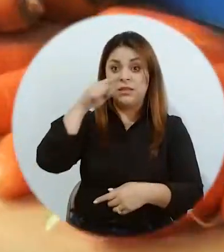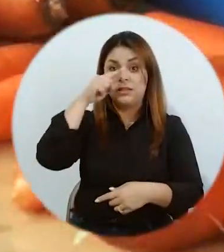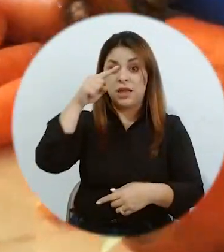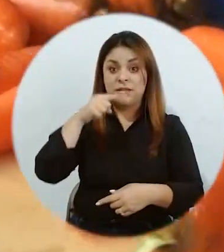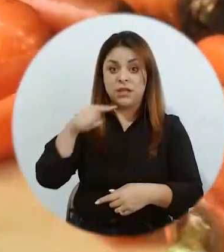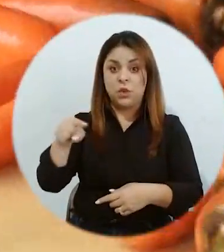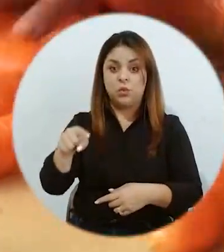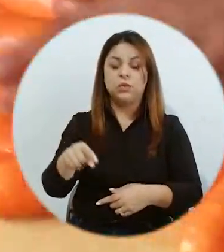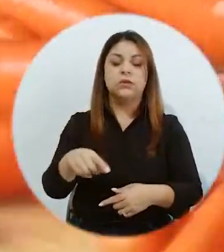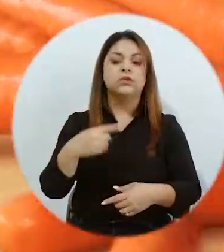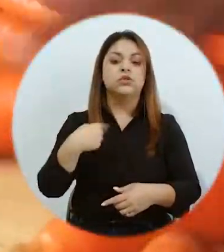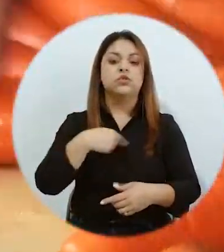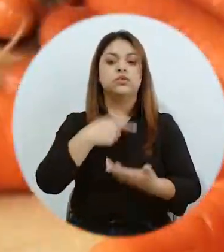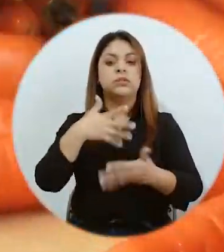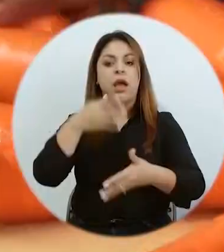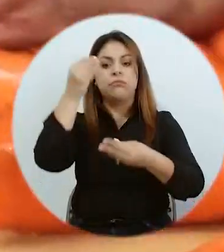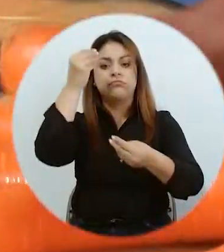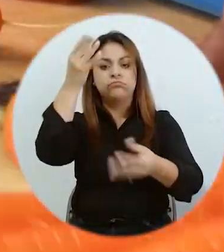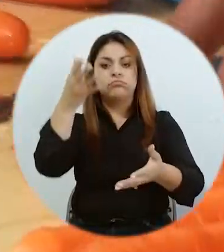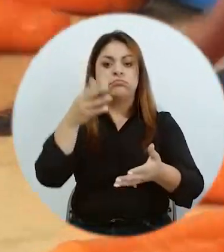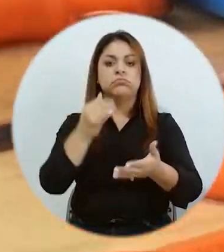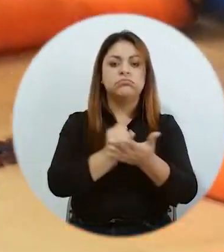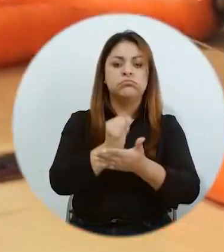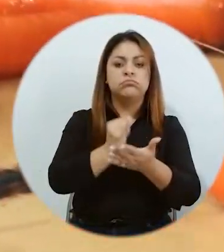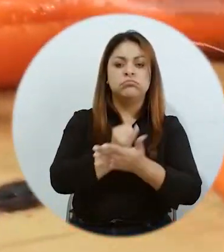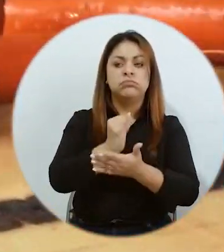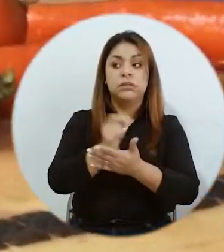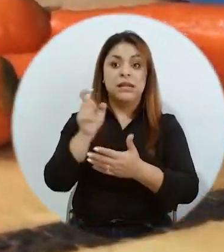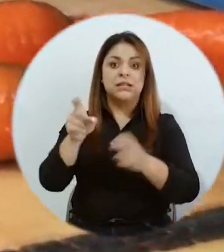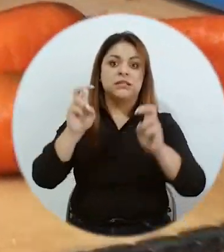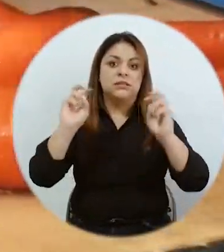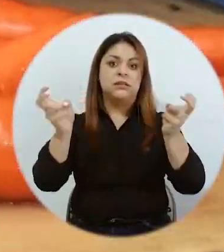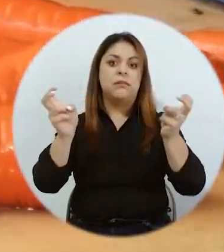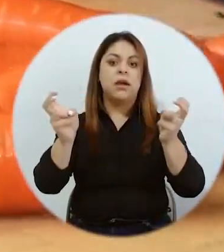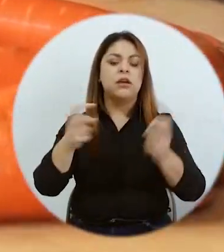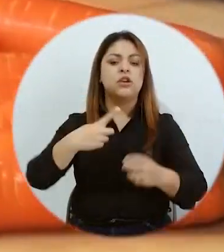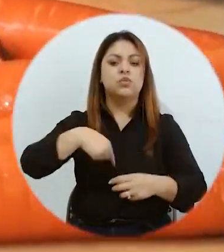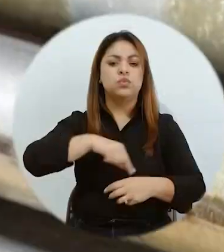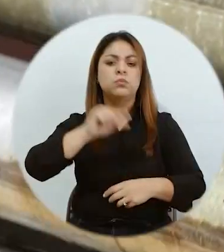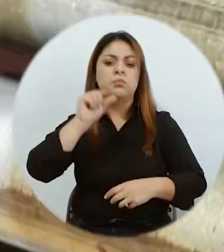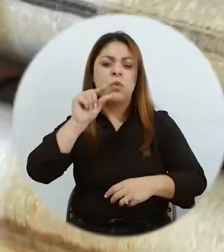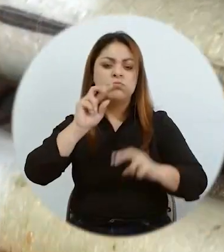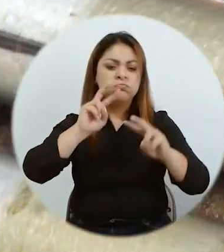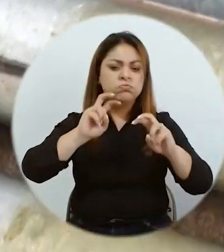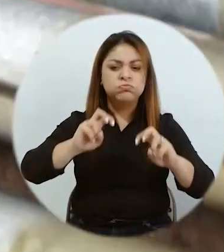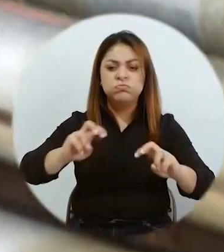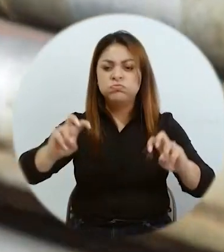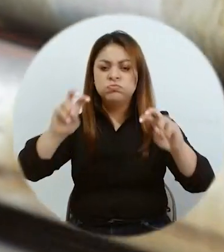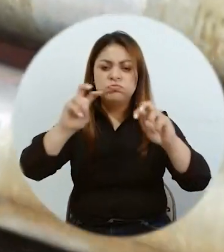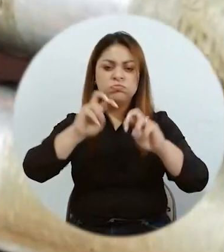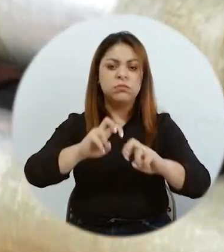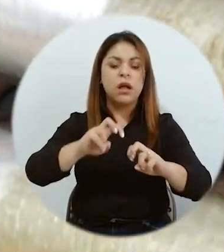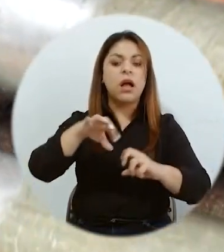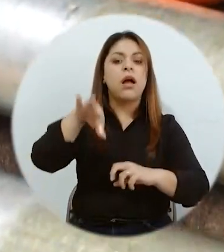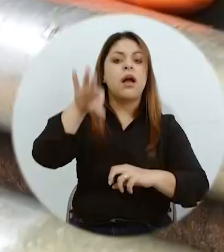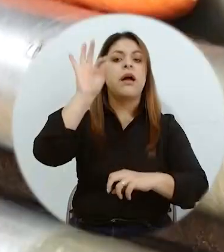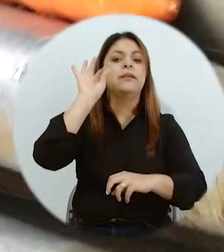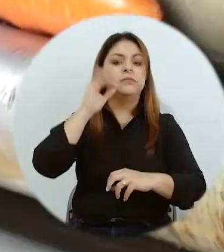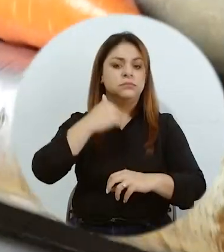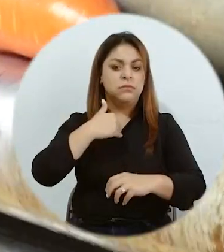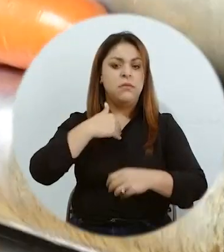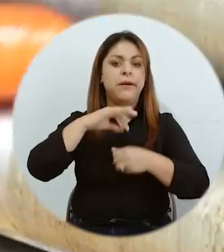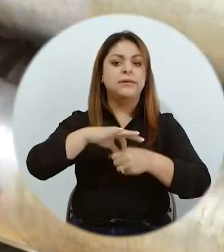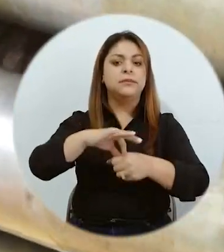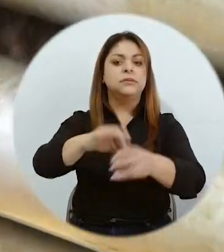en Zarcero reportado o investigado este tema y haciendo un pequeño muestreo hemos